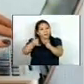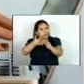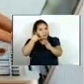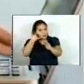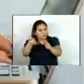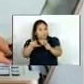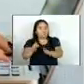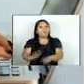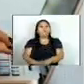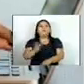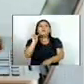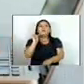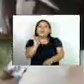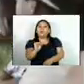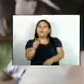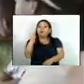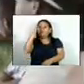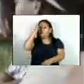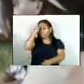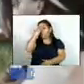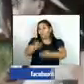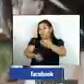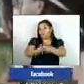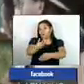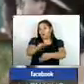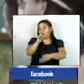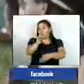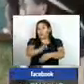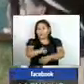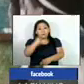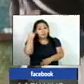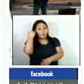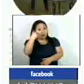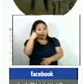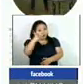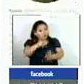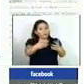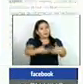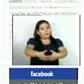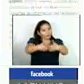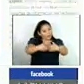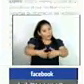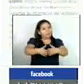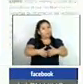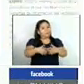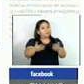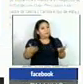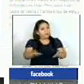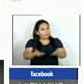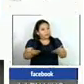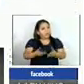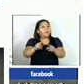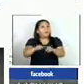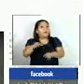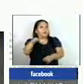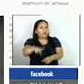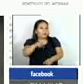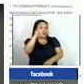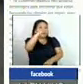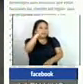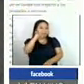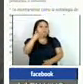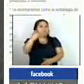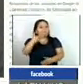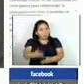especialistas en tecnología, este tema debe ser prioridad para las empresas, aunque en el país aún falta mucho camino